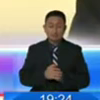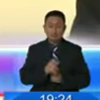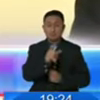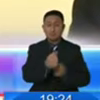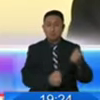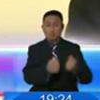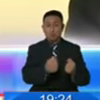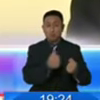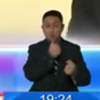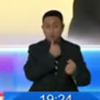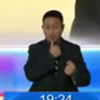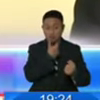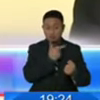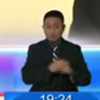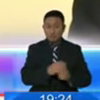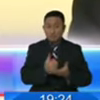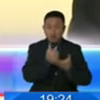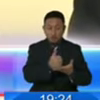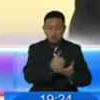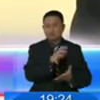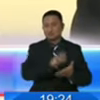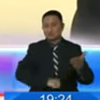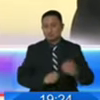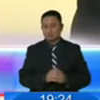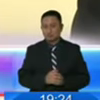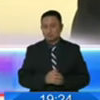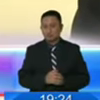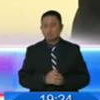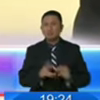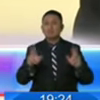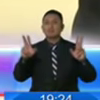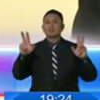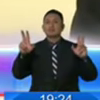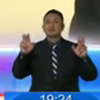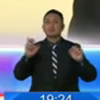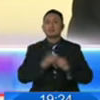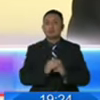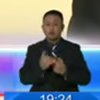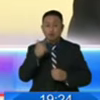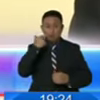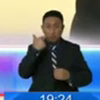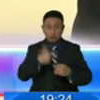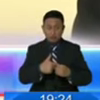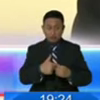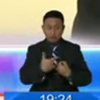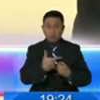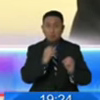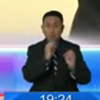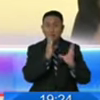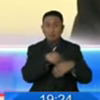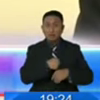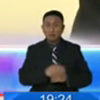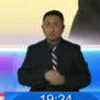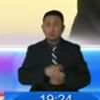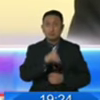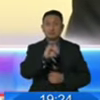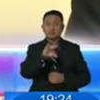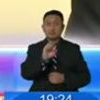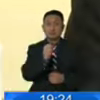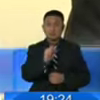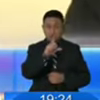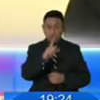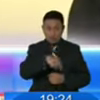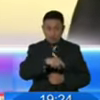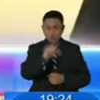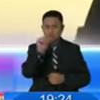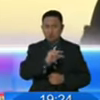que usan el auto privado. ¿Cómo se lo hace? Desde el tema de que se le está regalando la gasolina, el combustible o el diésel es mucho más regalado